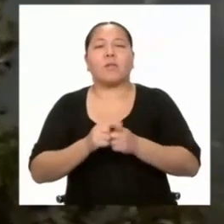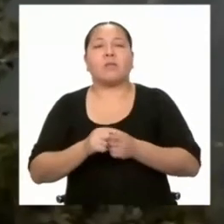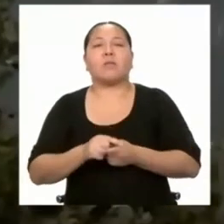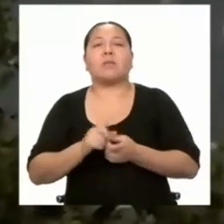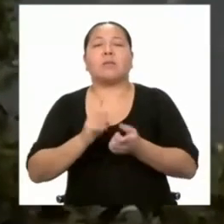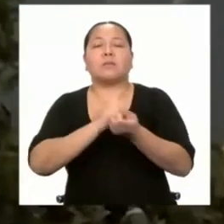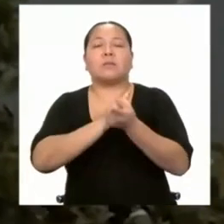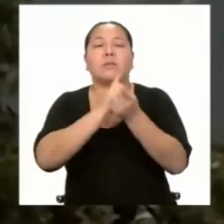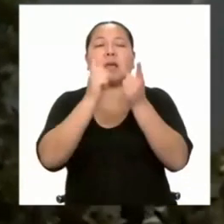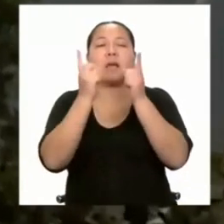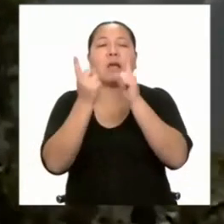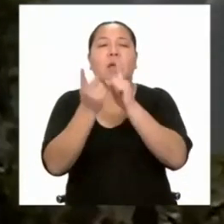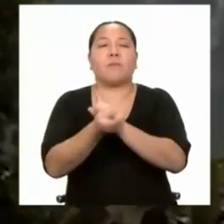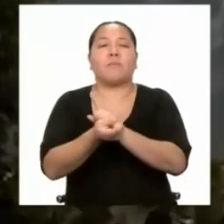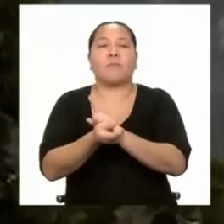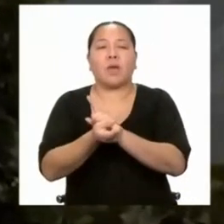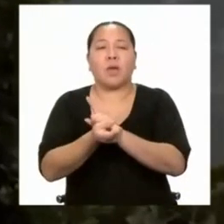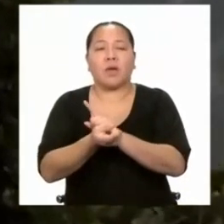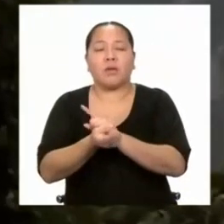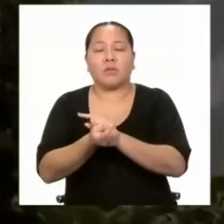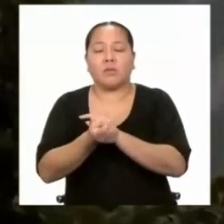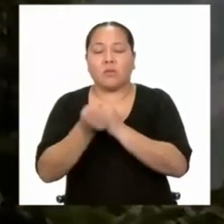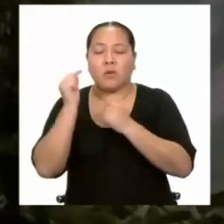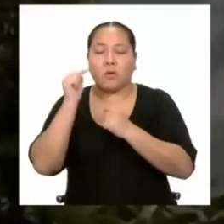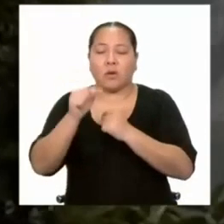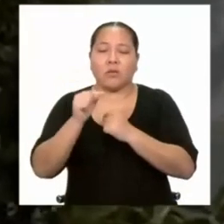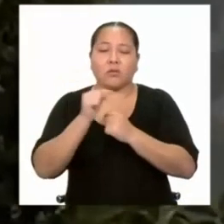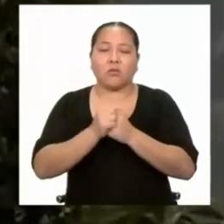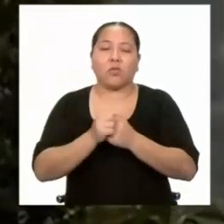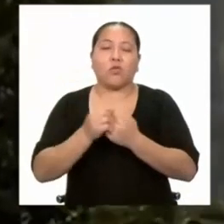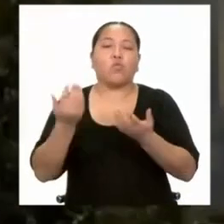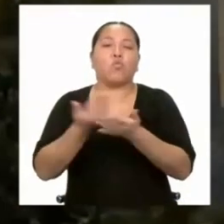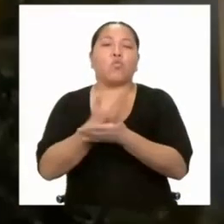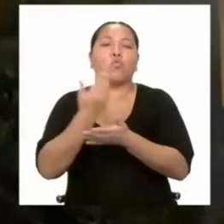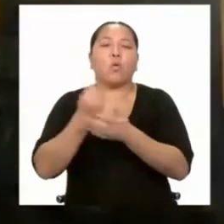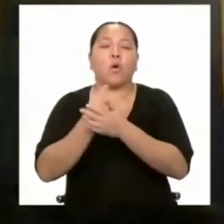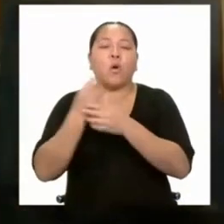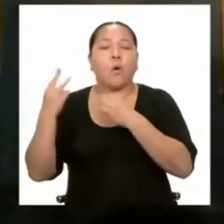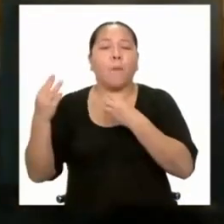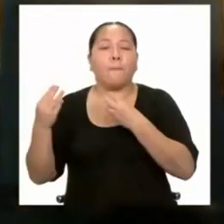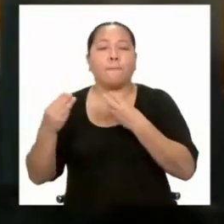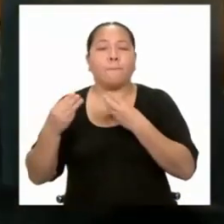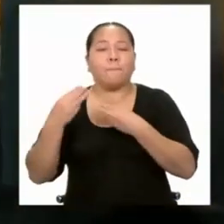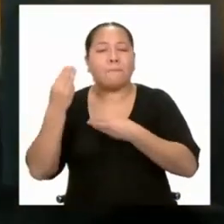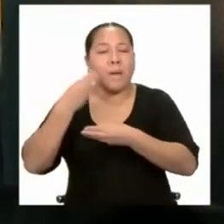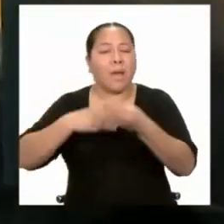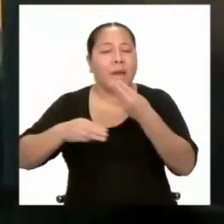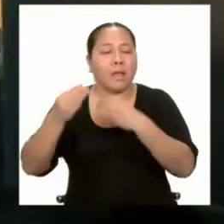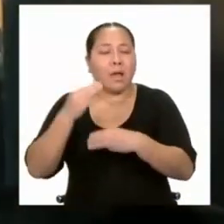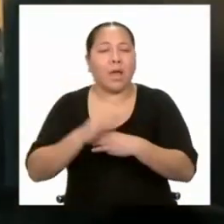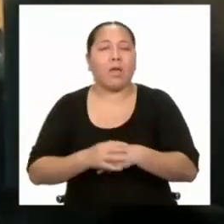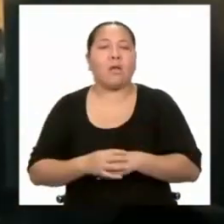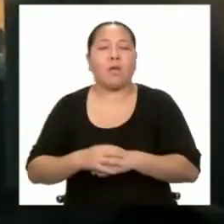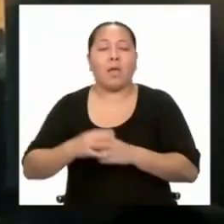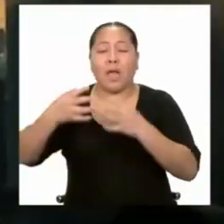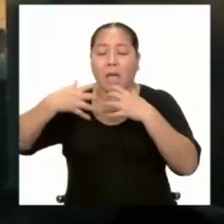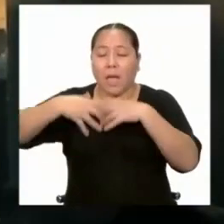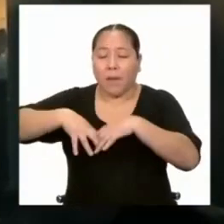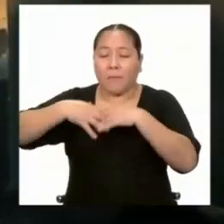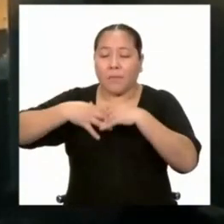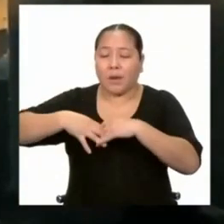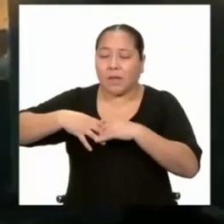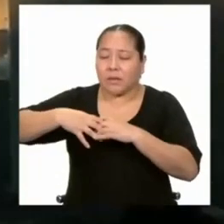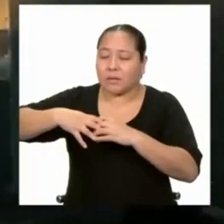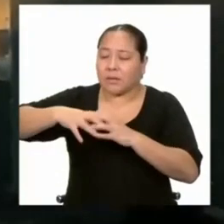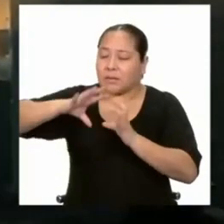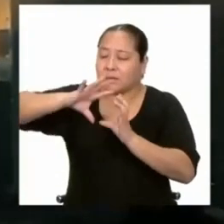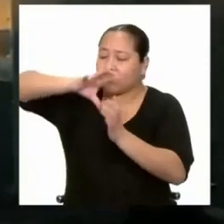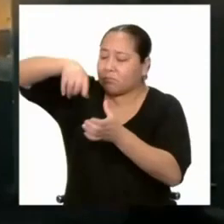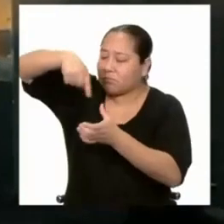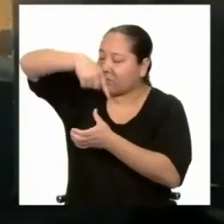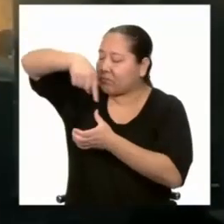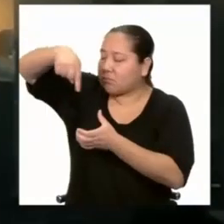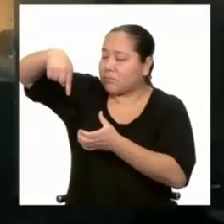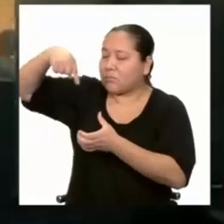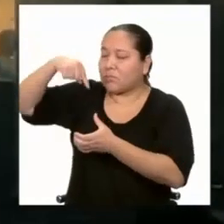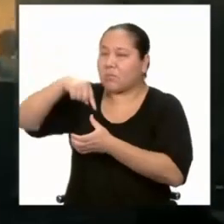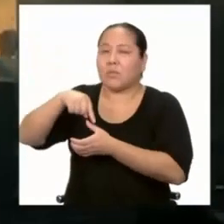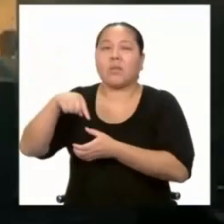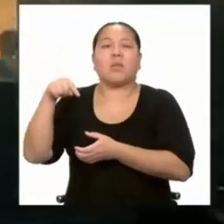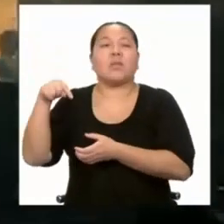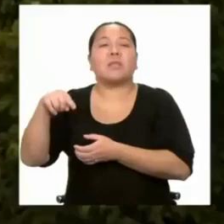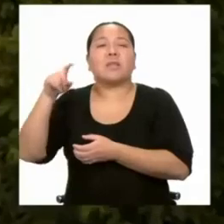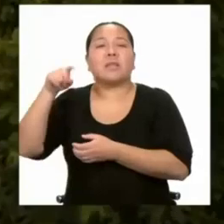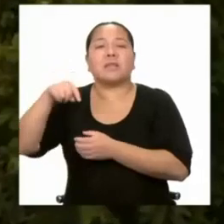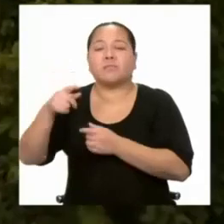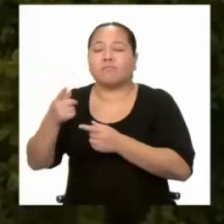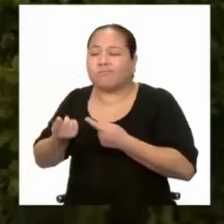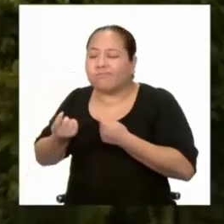cambiando gracias a un mercado completamente nuevo. Las empresas en todo el mundo están bajo presión para reducir su huella de